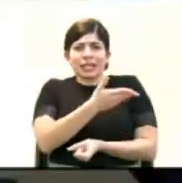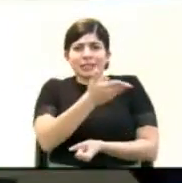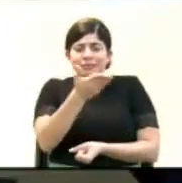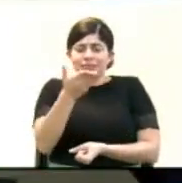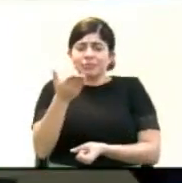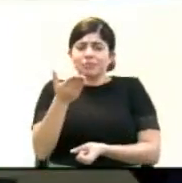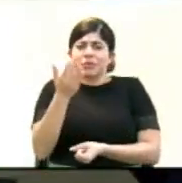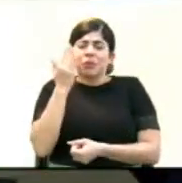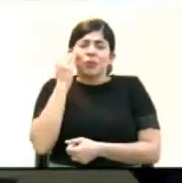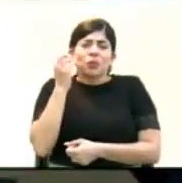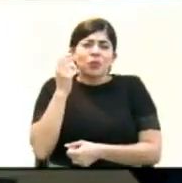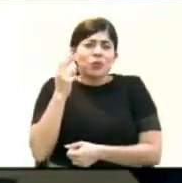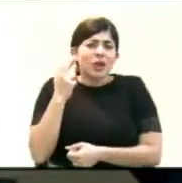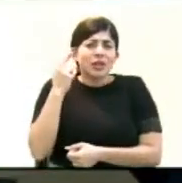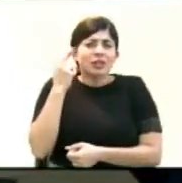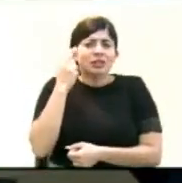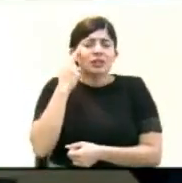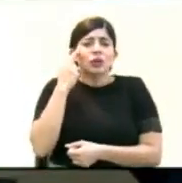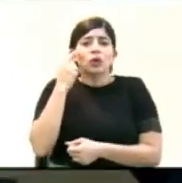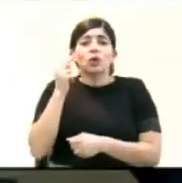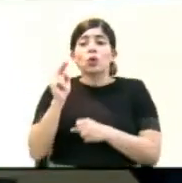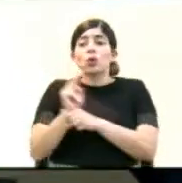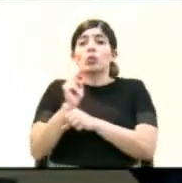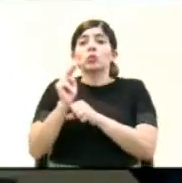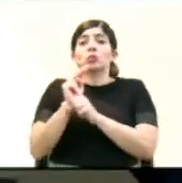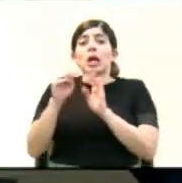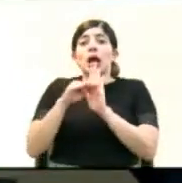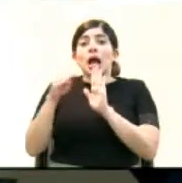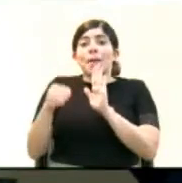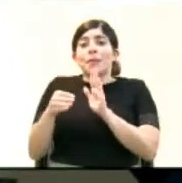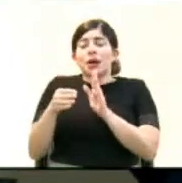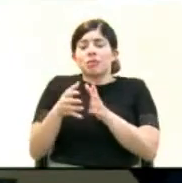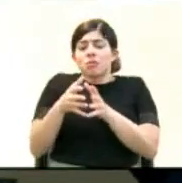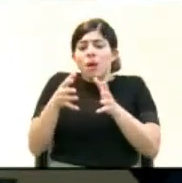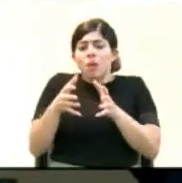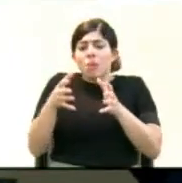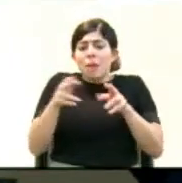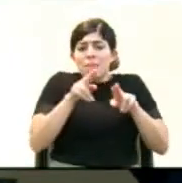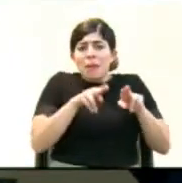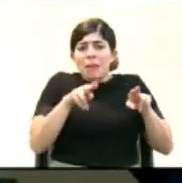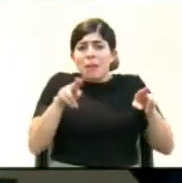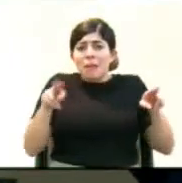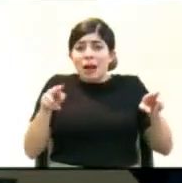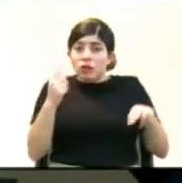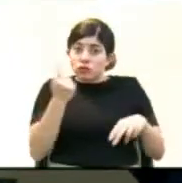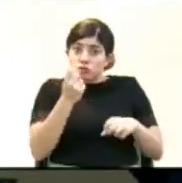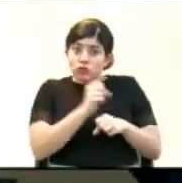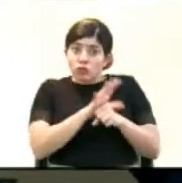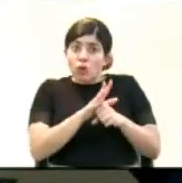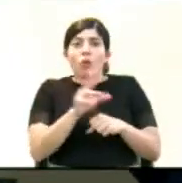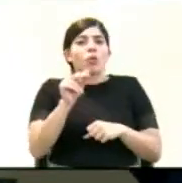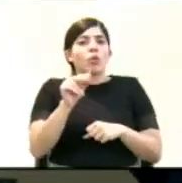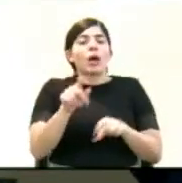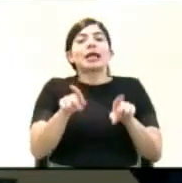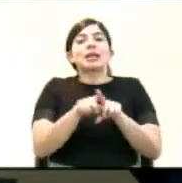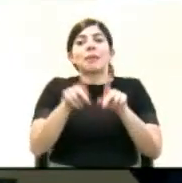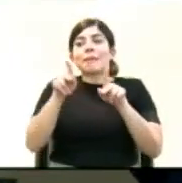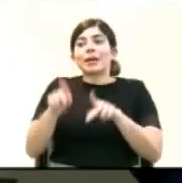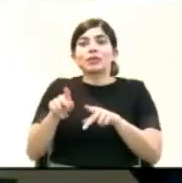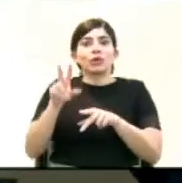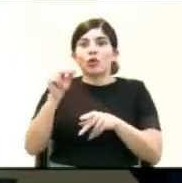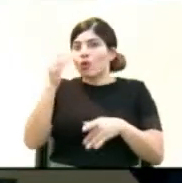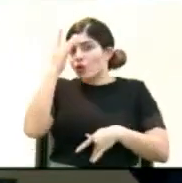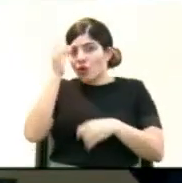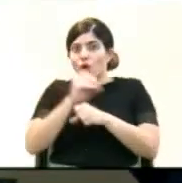a raíz de una utilización de camas creciente, no solo de pacientes COVID, sino de pacientes no COVID